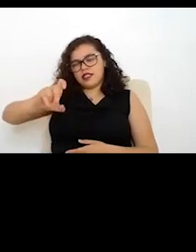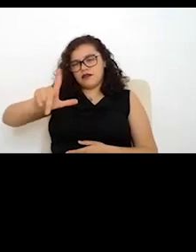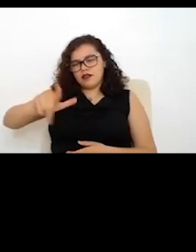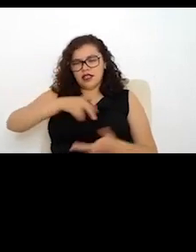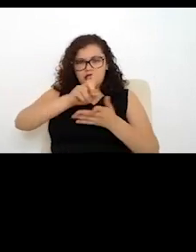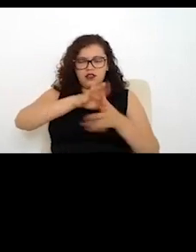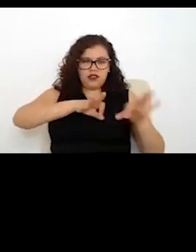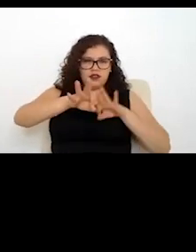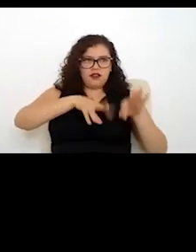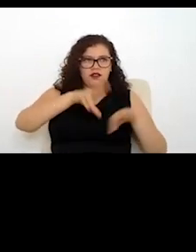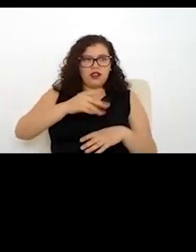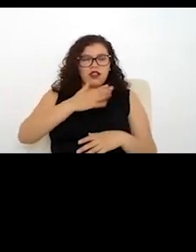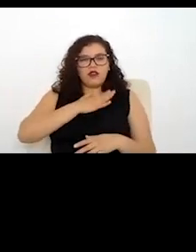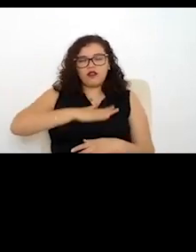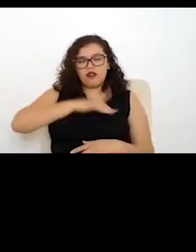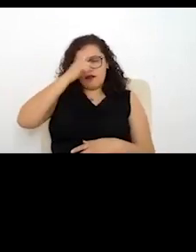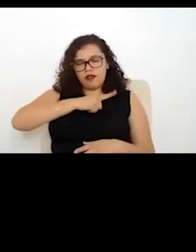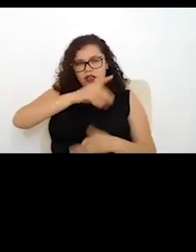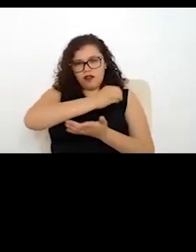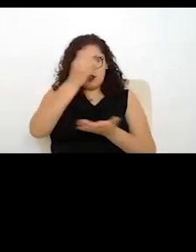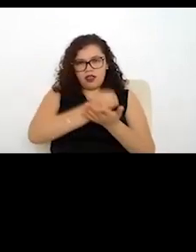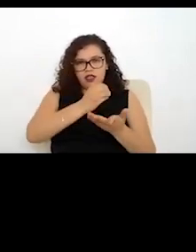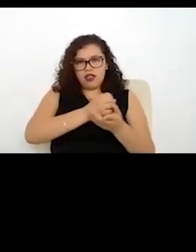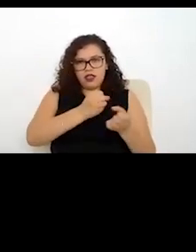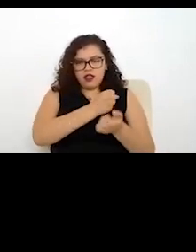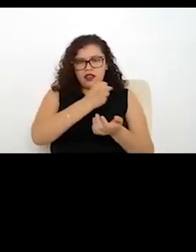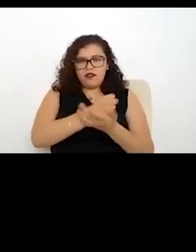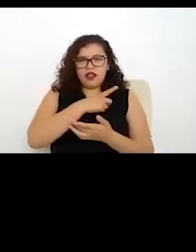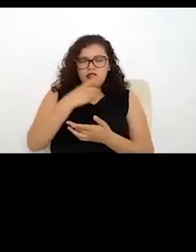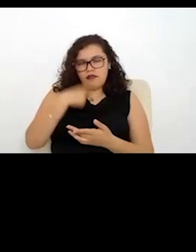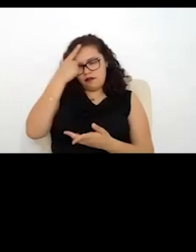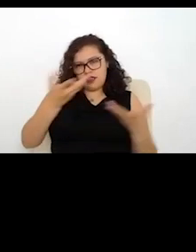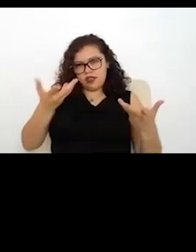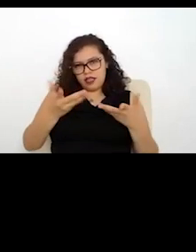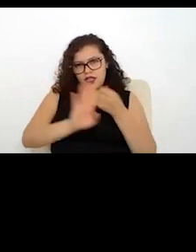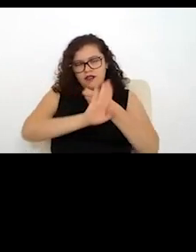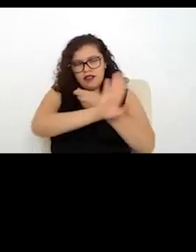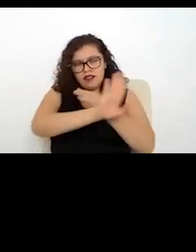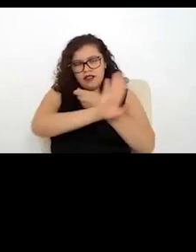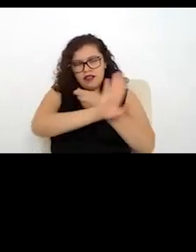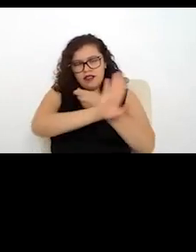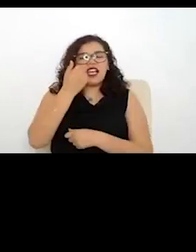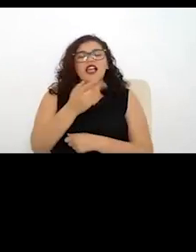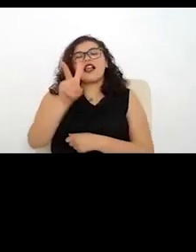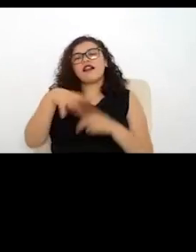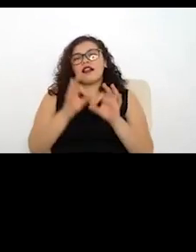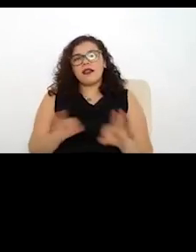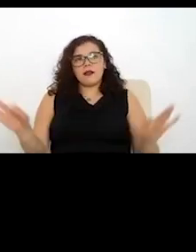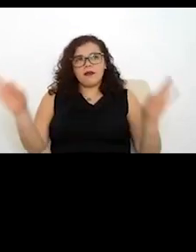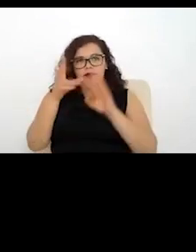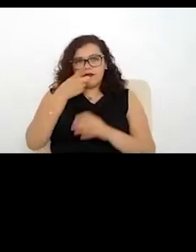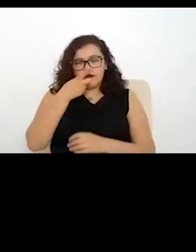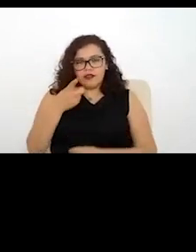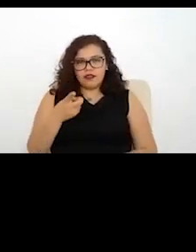una de las principales obligaciones que algunos patrones buscan evitar, y es importante mencionar que obviamente cualquier